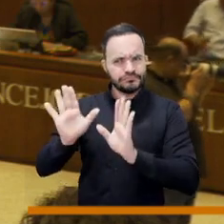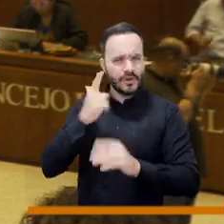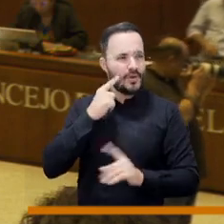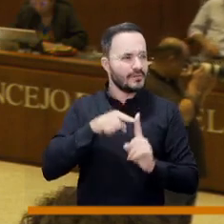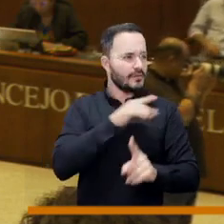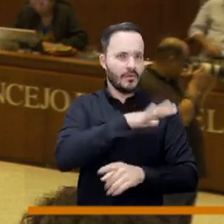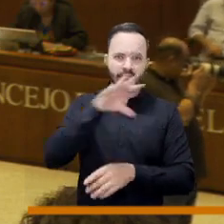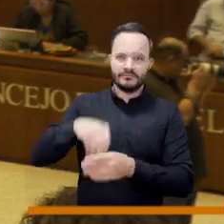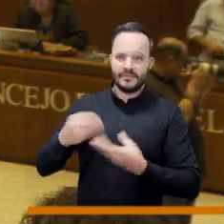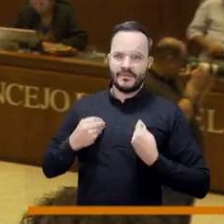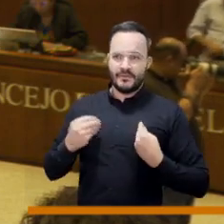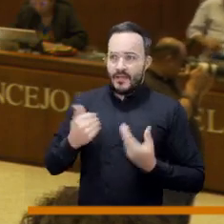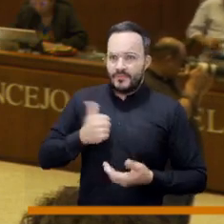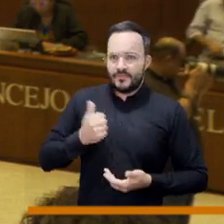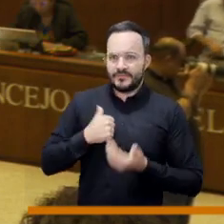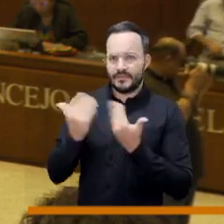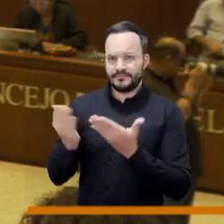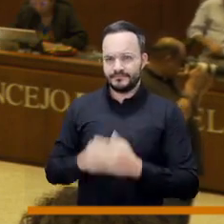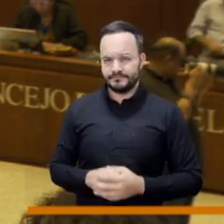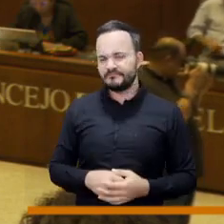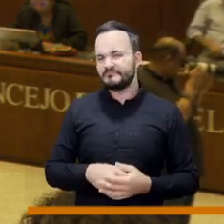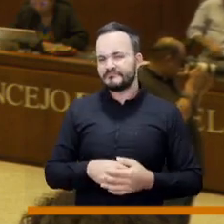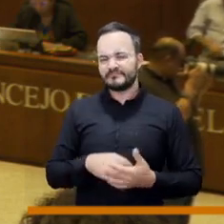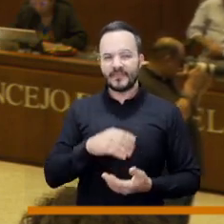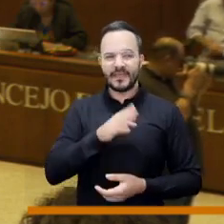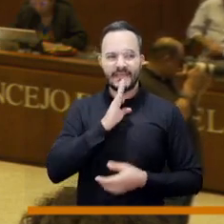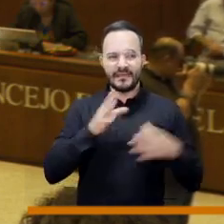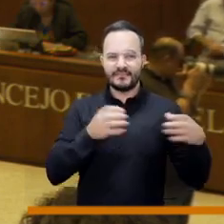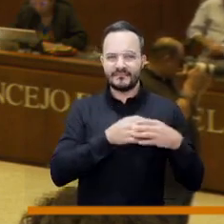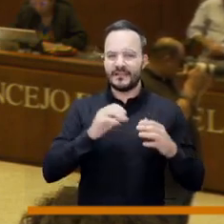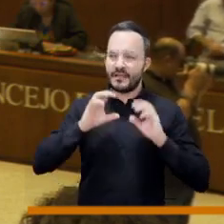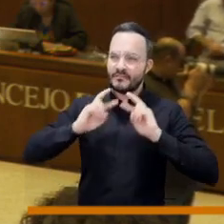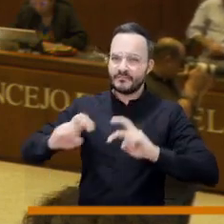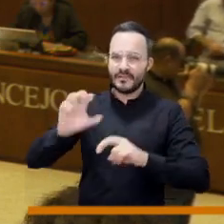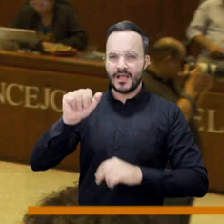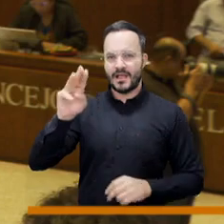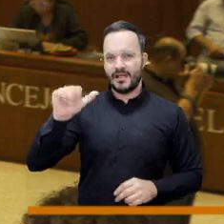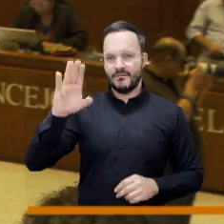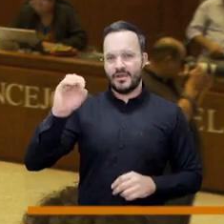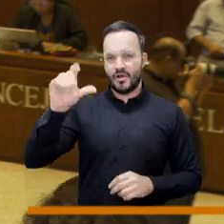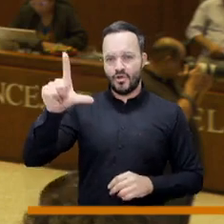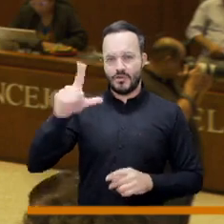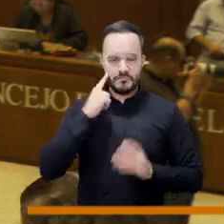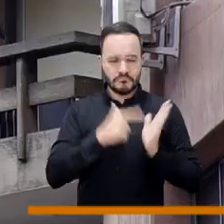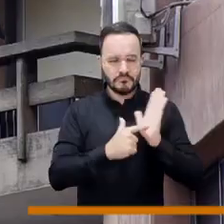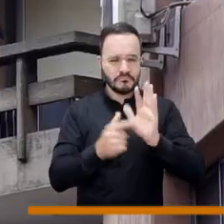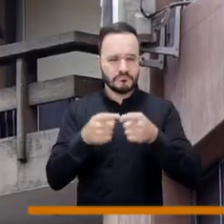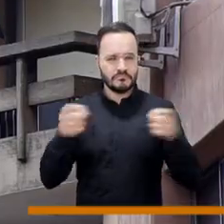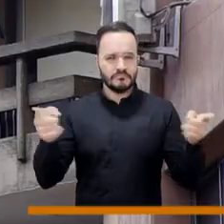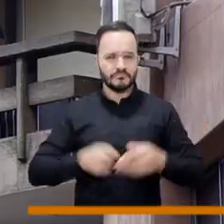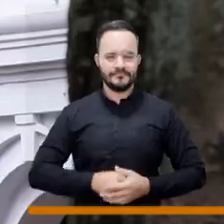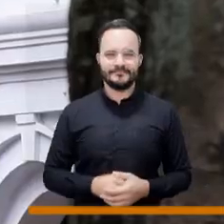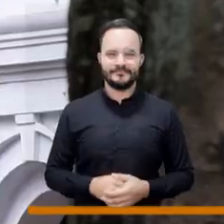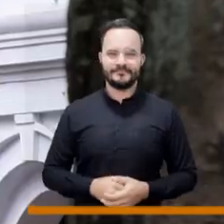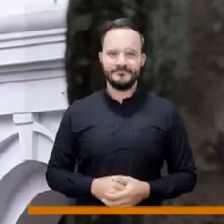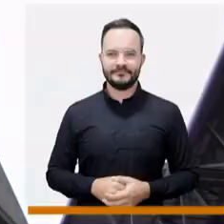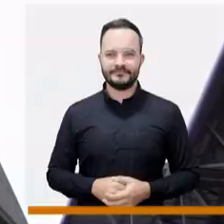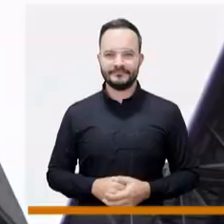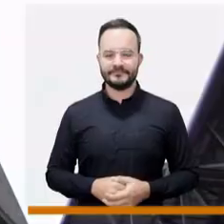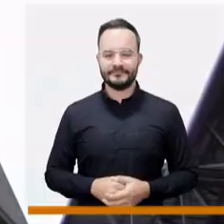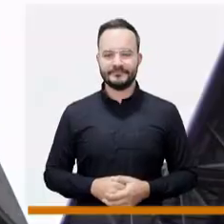vivienda y espacios en la ciudad. La idea nace de un estudio de Camacol. Aquí les contamos de qué se trata.